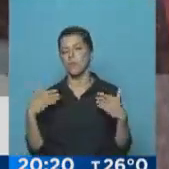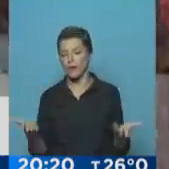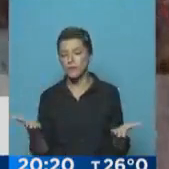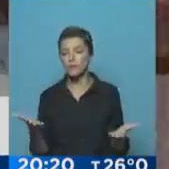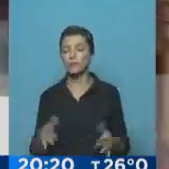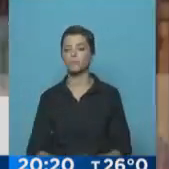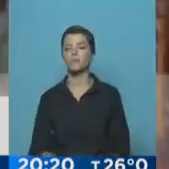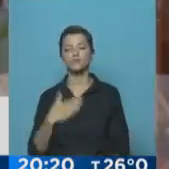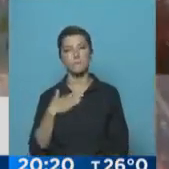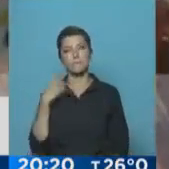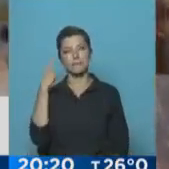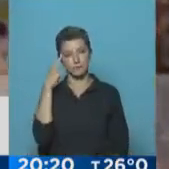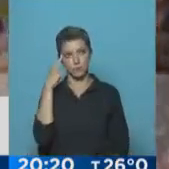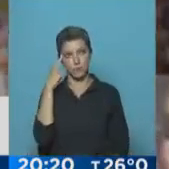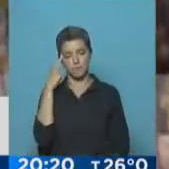pienso en el fondo,